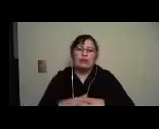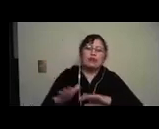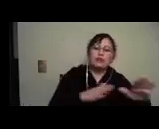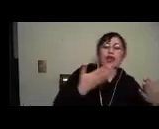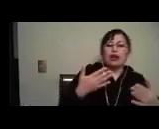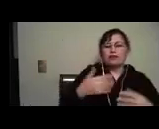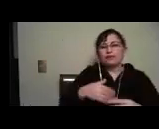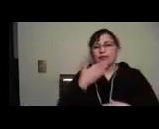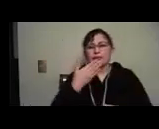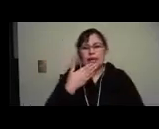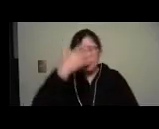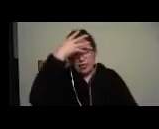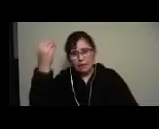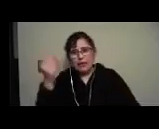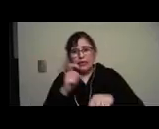conjunto